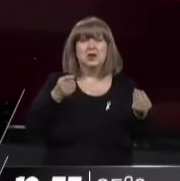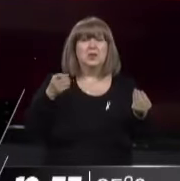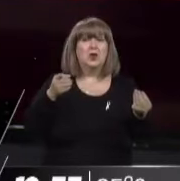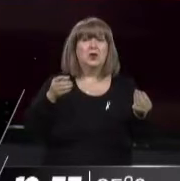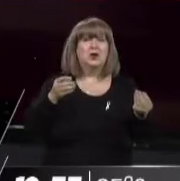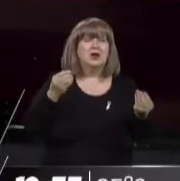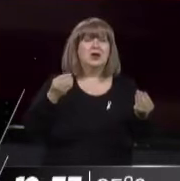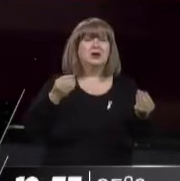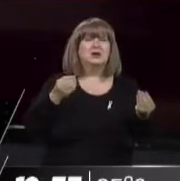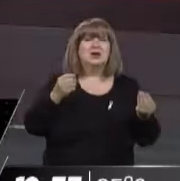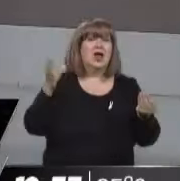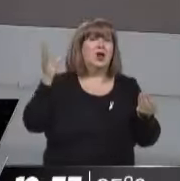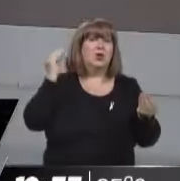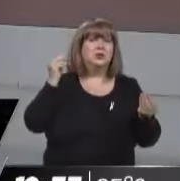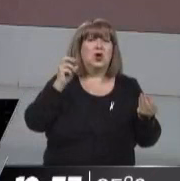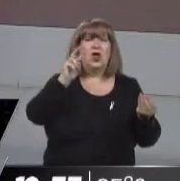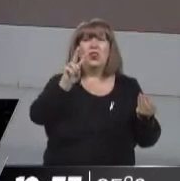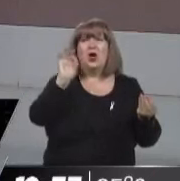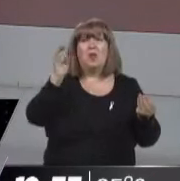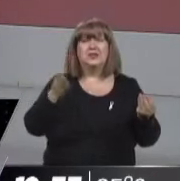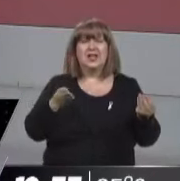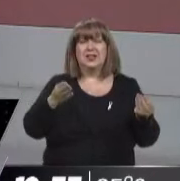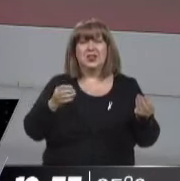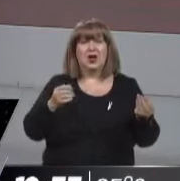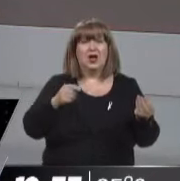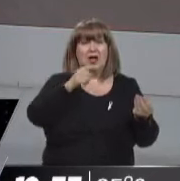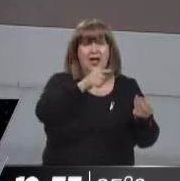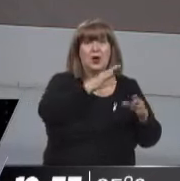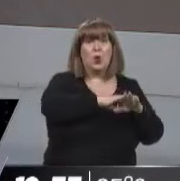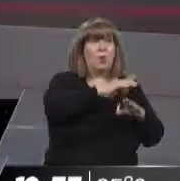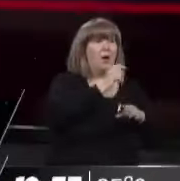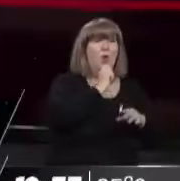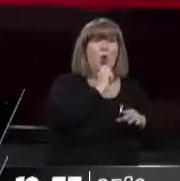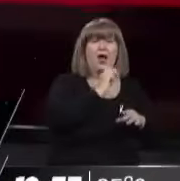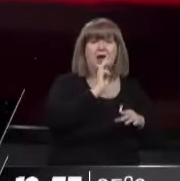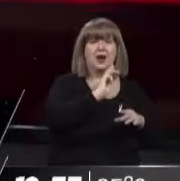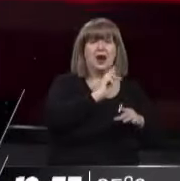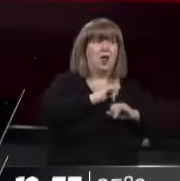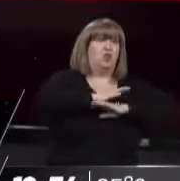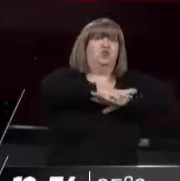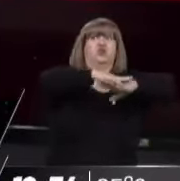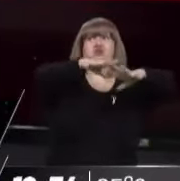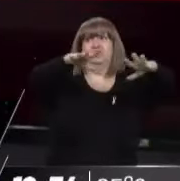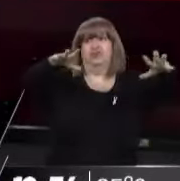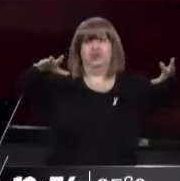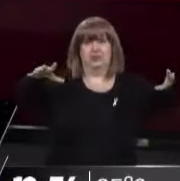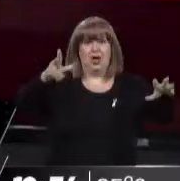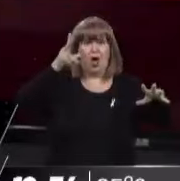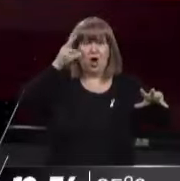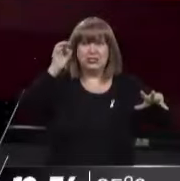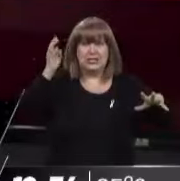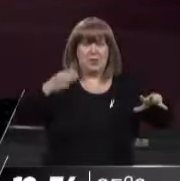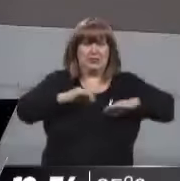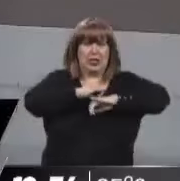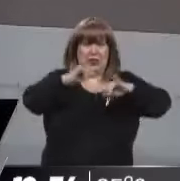escuchó el 2% de los televidentes. Sí, claro. Y a partir de lo que ha hecho Cerruti, la escucha ha tomado conocimiento el 80% de la